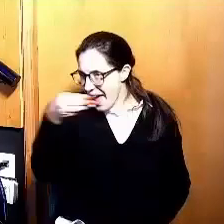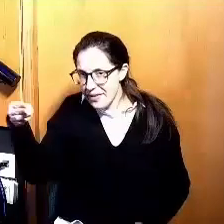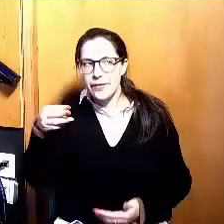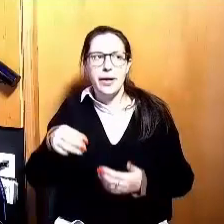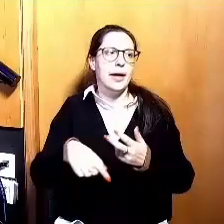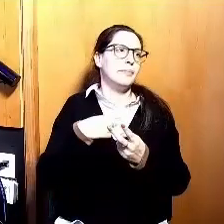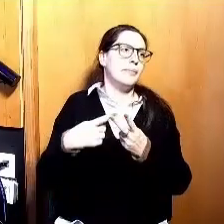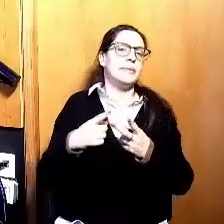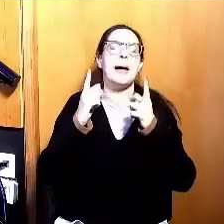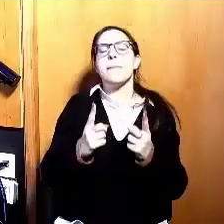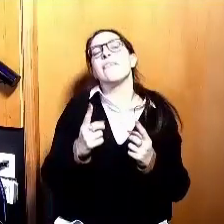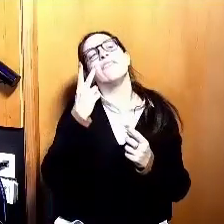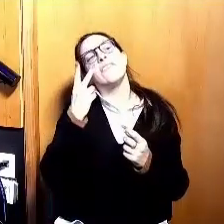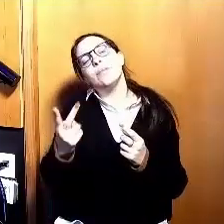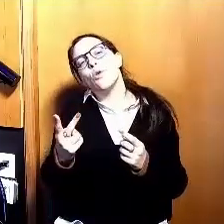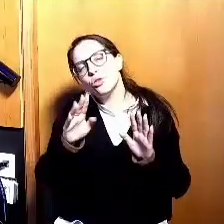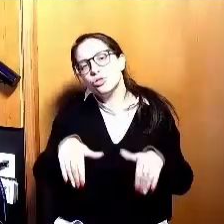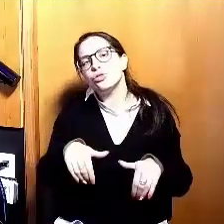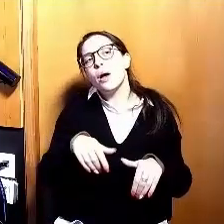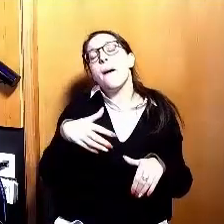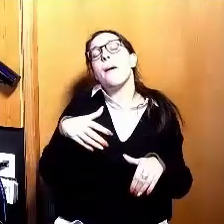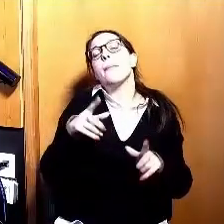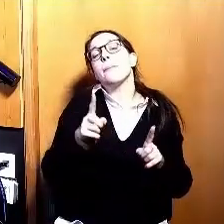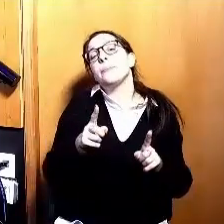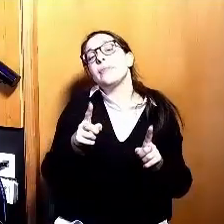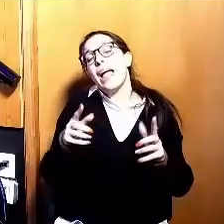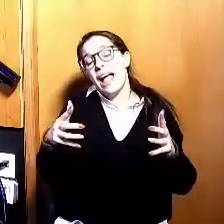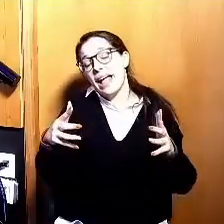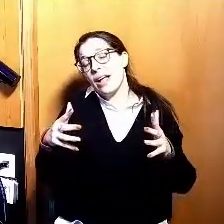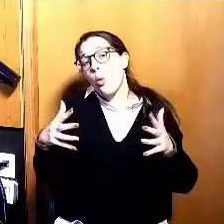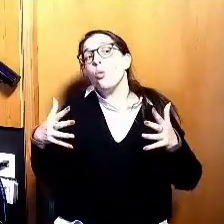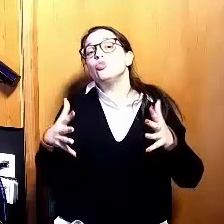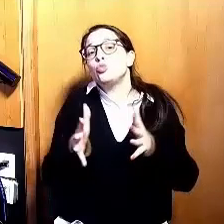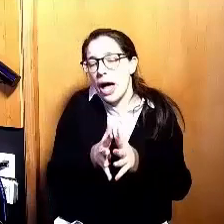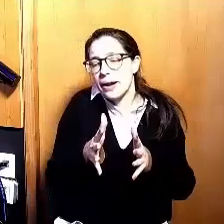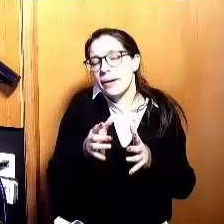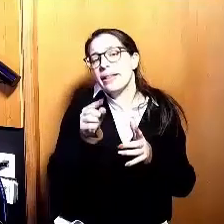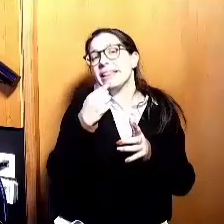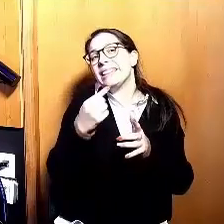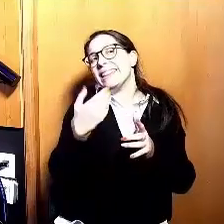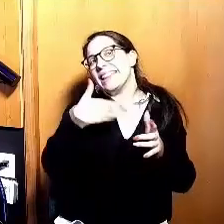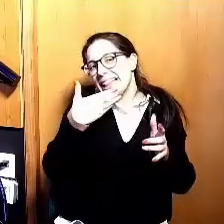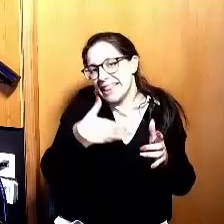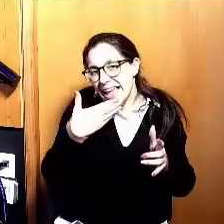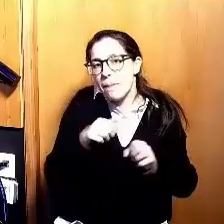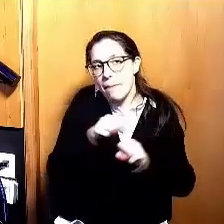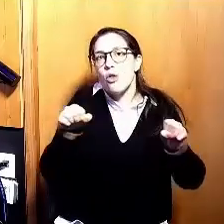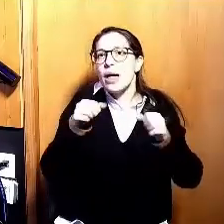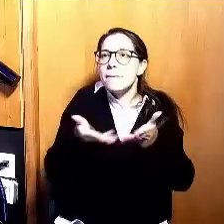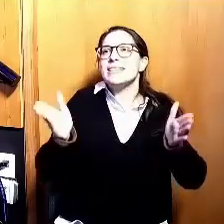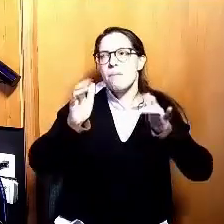abiertos, después con incorporar o transversalizar, entender datos abiertos como una herramienta y empezar a